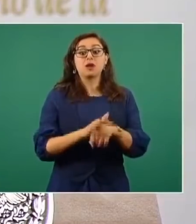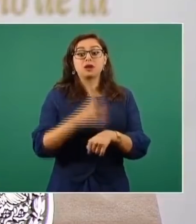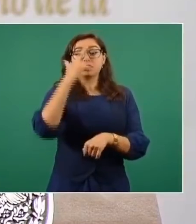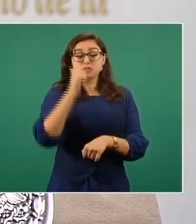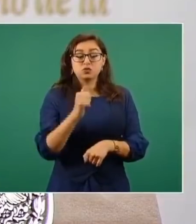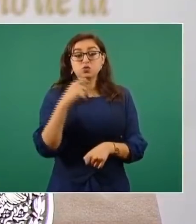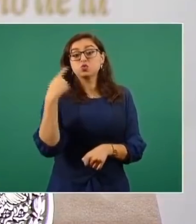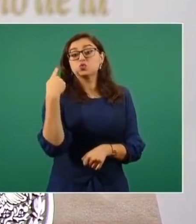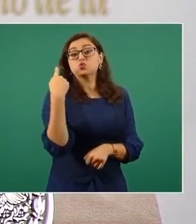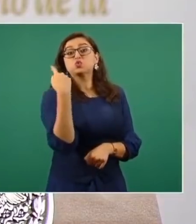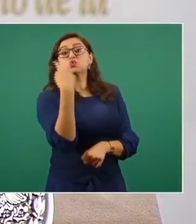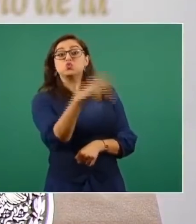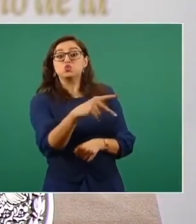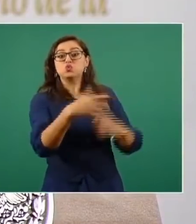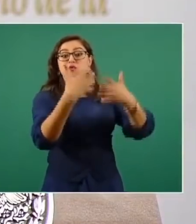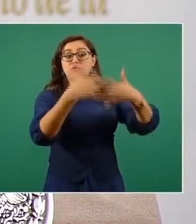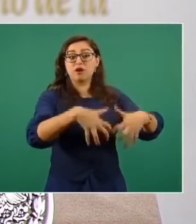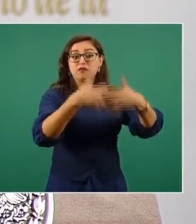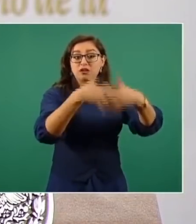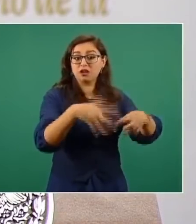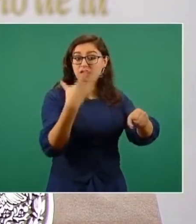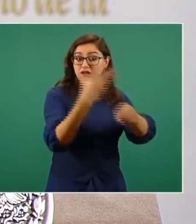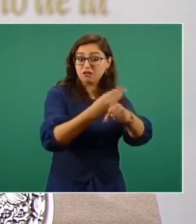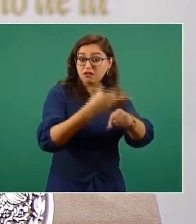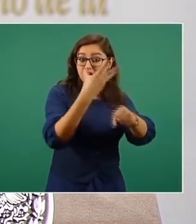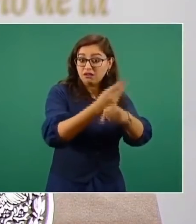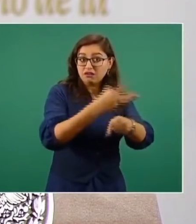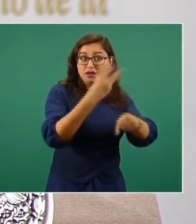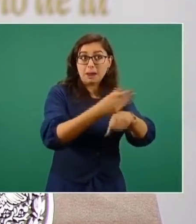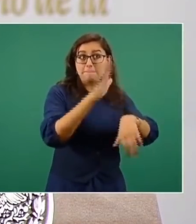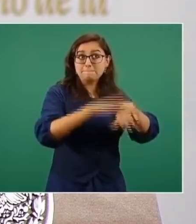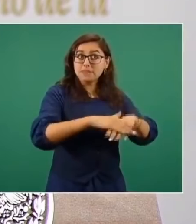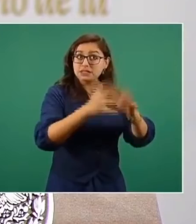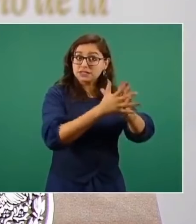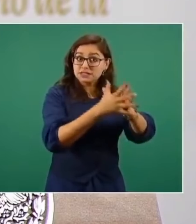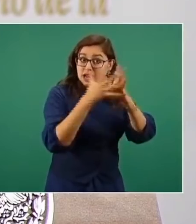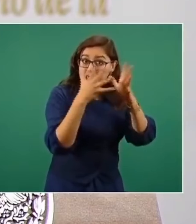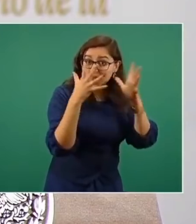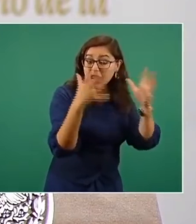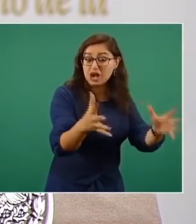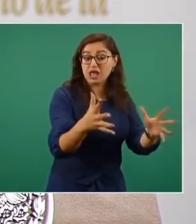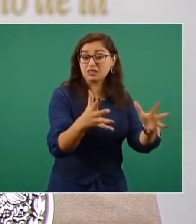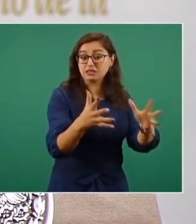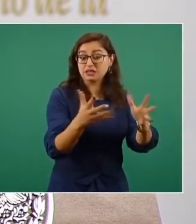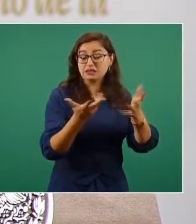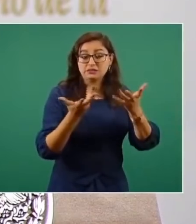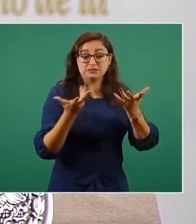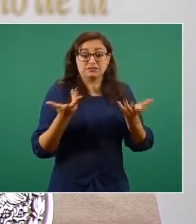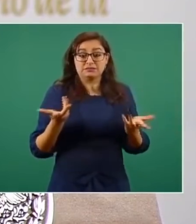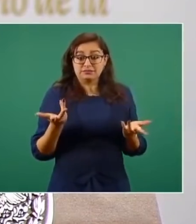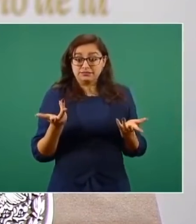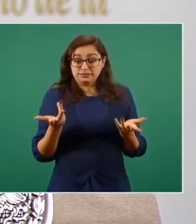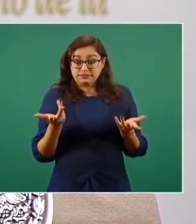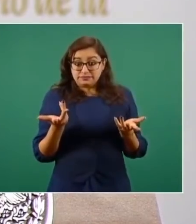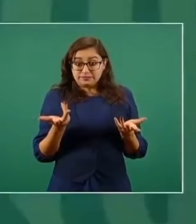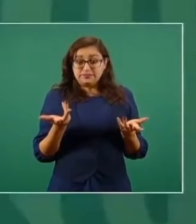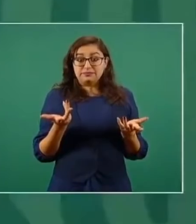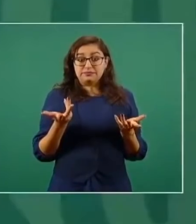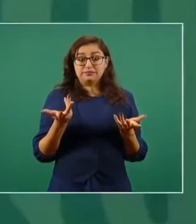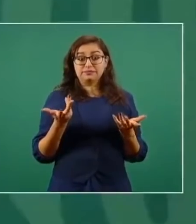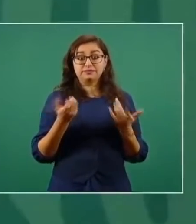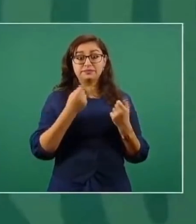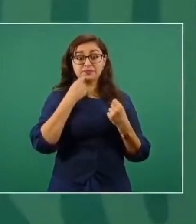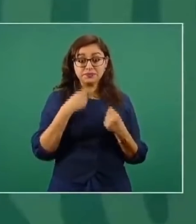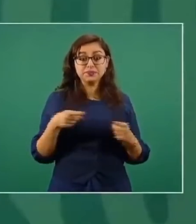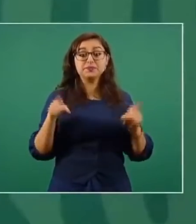apuntó un dato que es fundamental la falta de capacidad de almacenamiento de la comisión federal de electricidad porque este es un